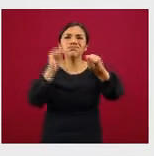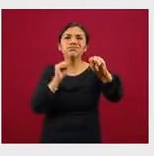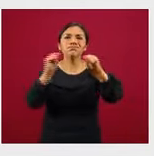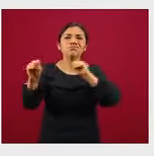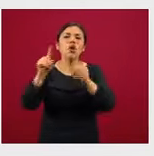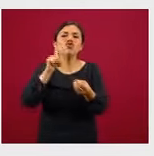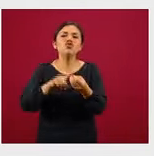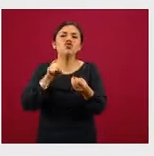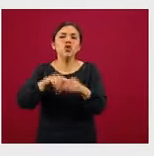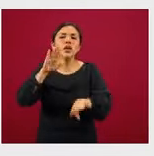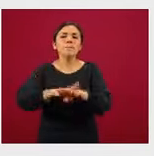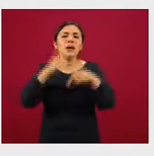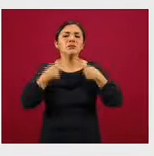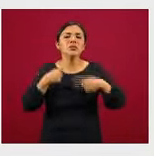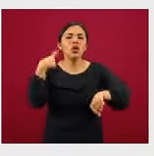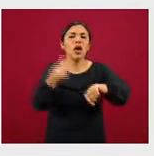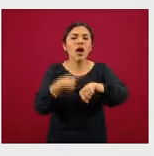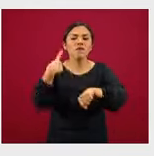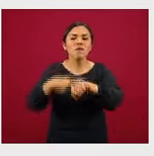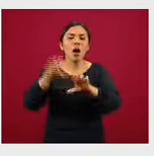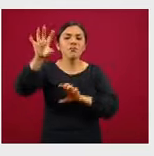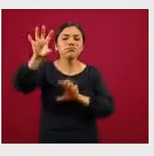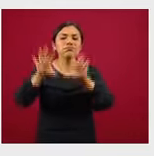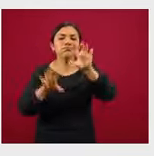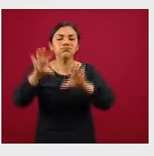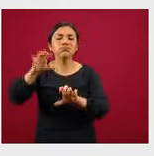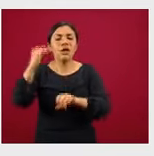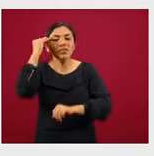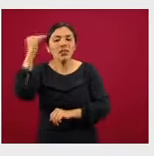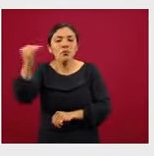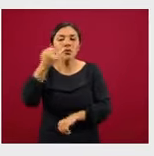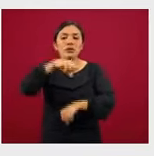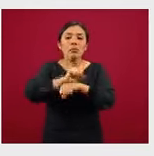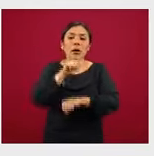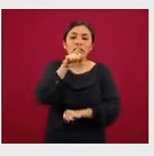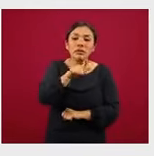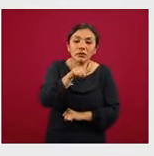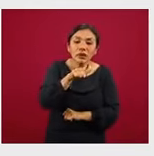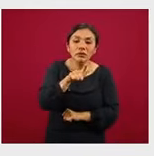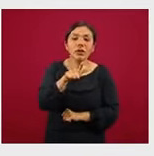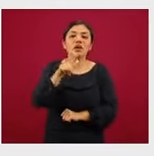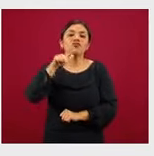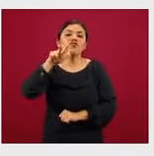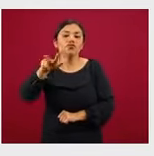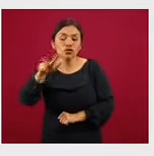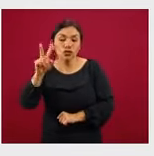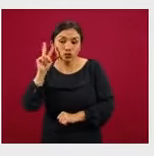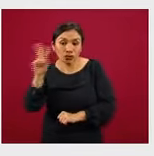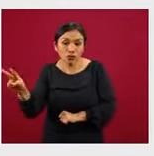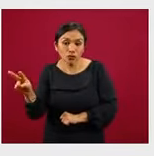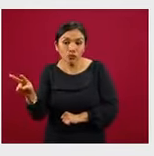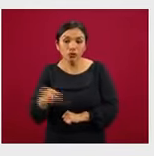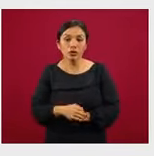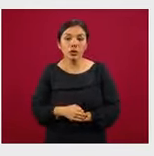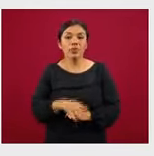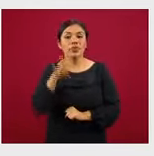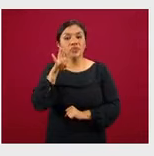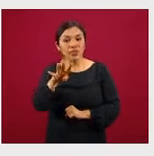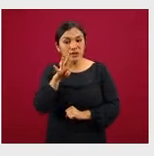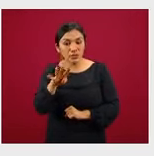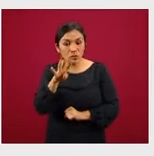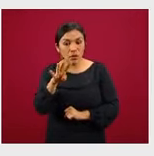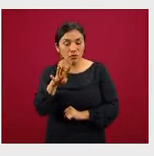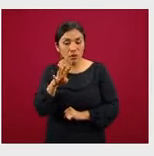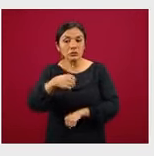14, semana 15, semana 16, semana 17, semana 18,